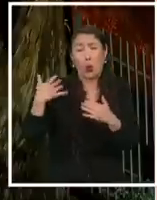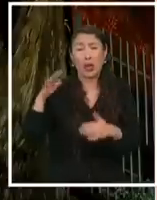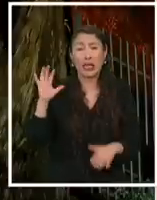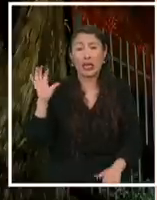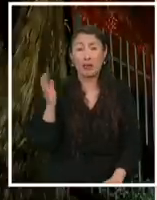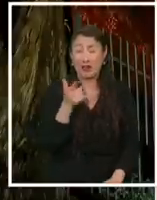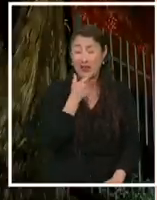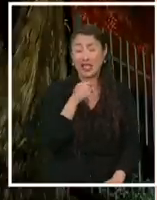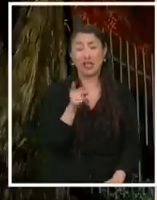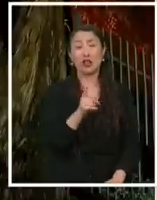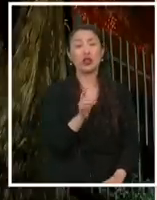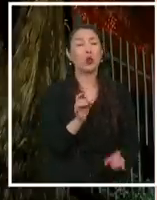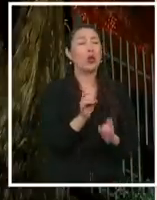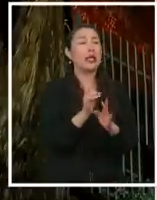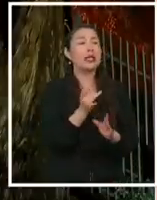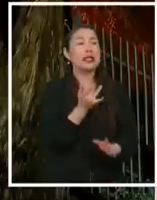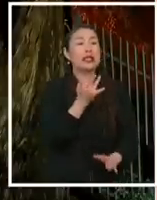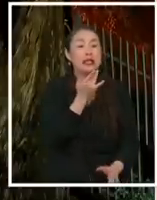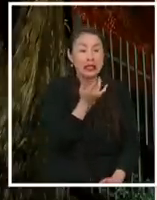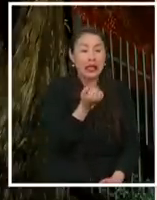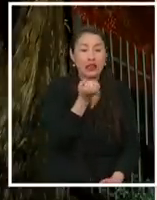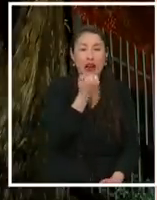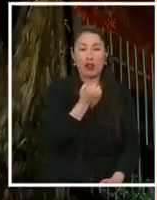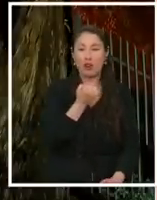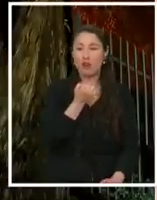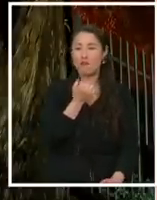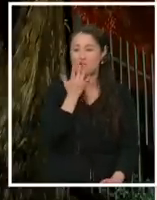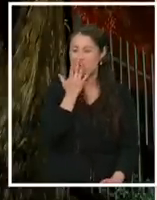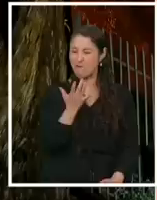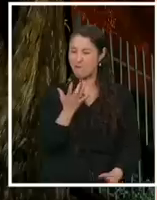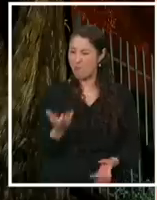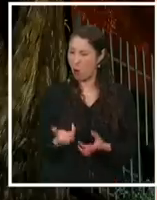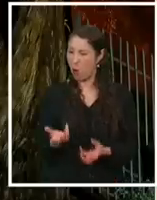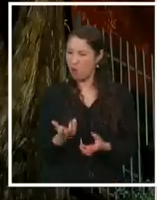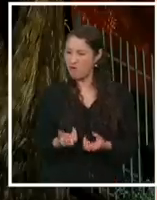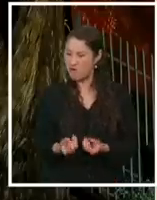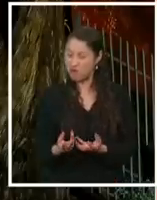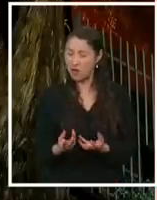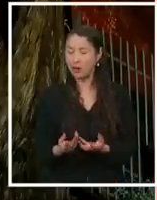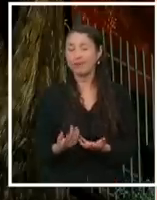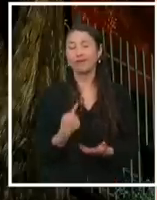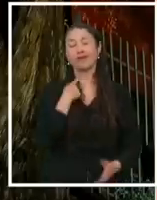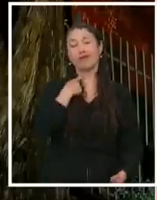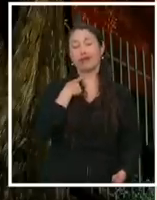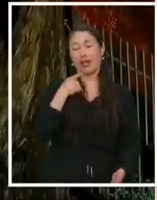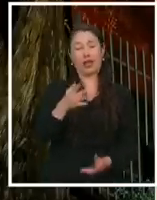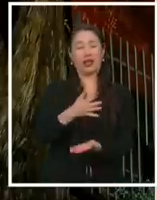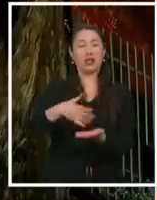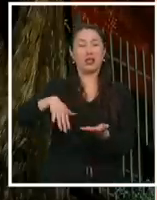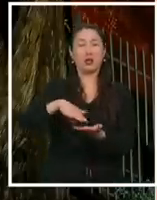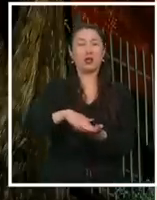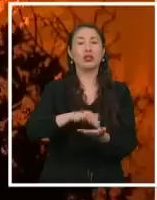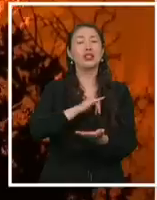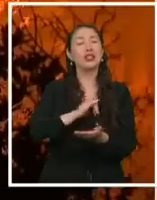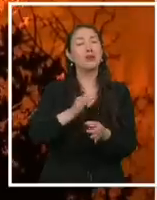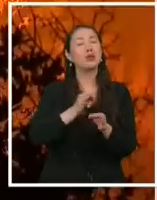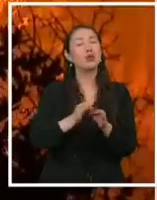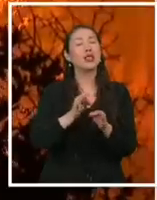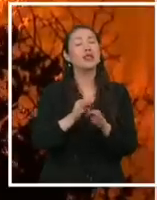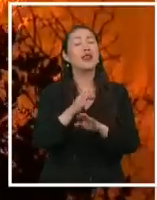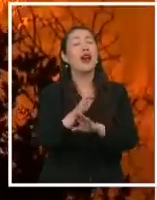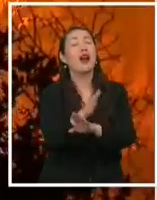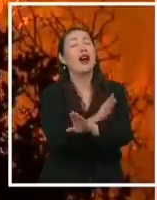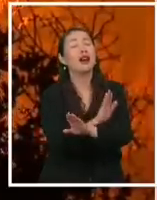o cada negligencia o cada intencionalidad nos está provocando estas tragedias. Entonces, la recomendación es siempre a la